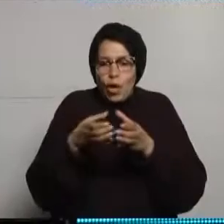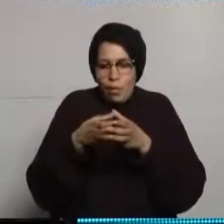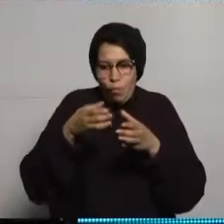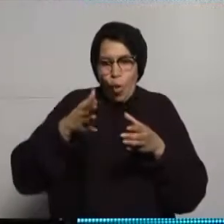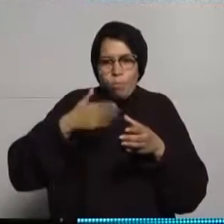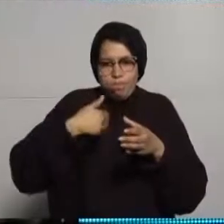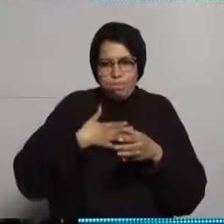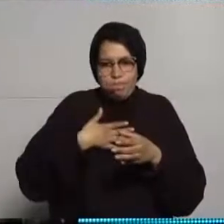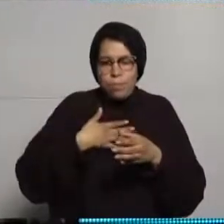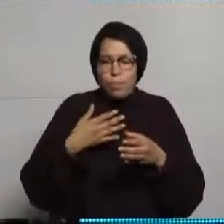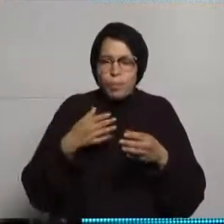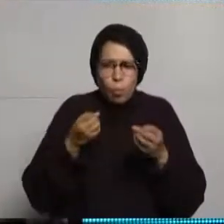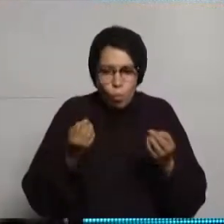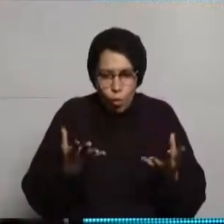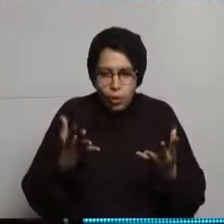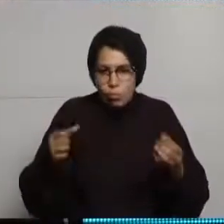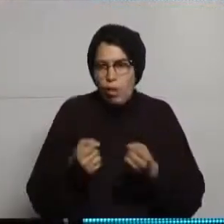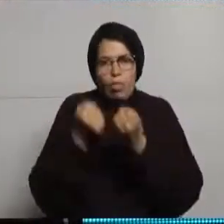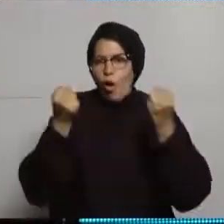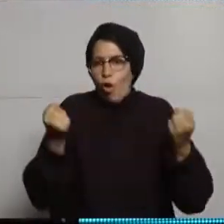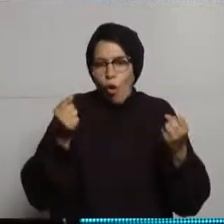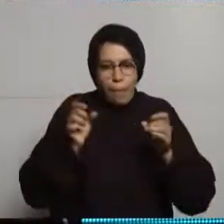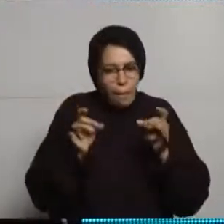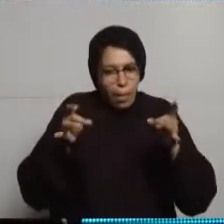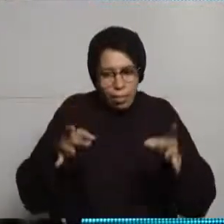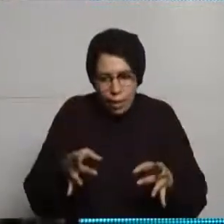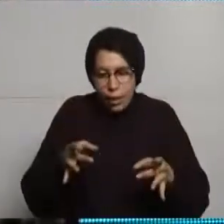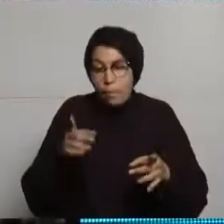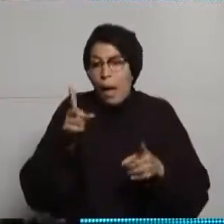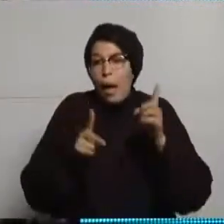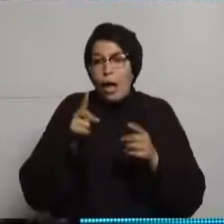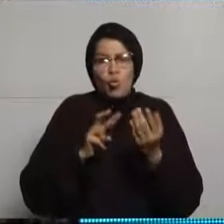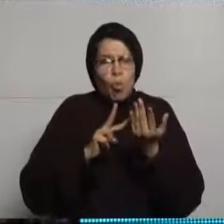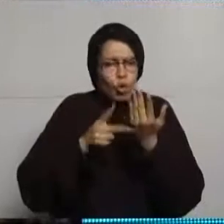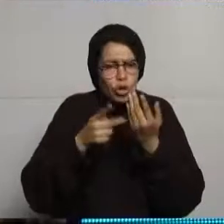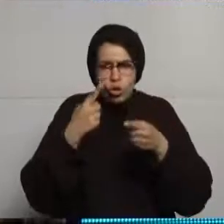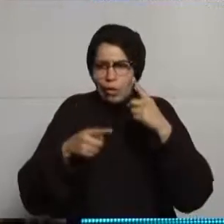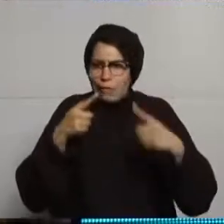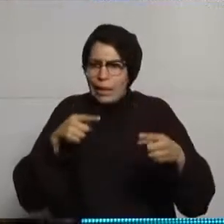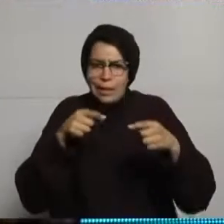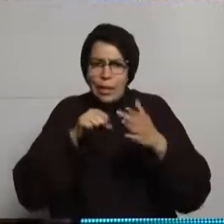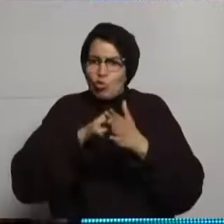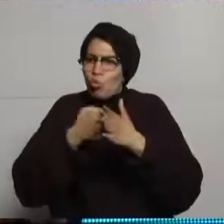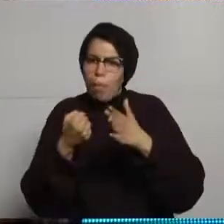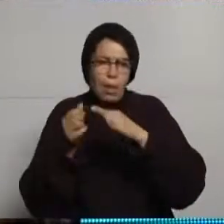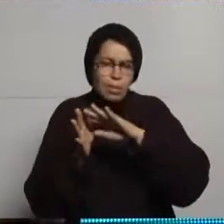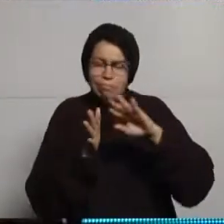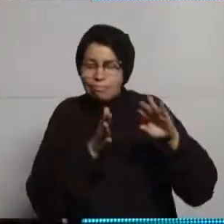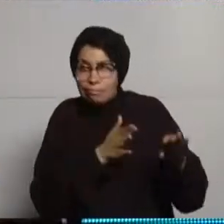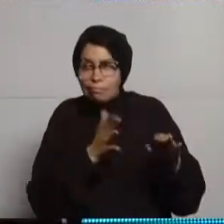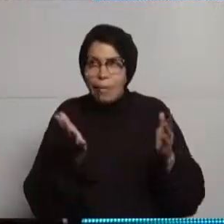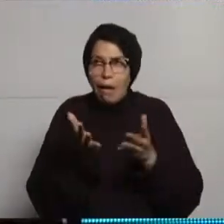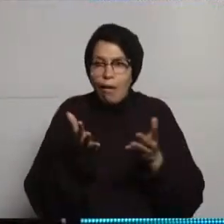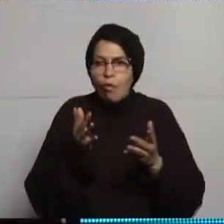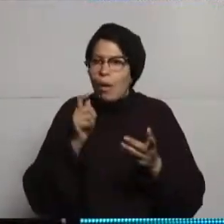encontrarnos con toda esta pandemia, dejar de lado también proyectos que teníamos en mente, se venían los Mañana Labs y muchas cosas, y también